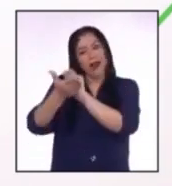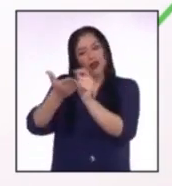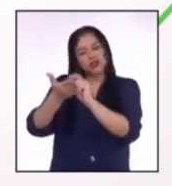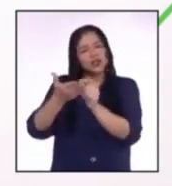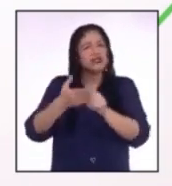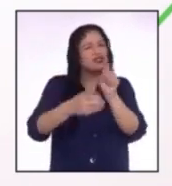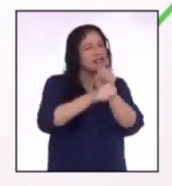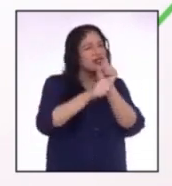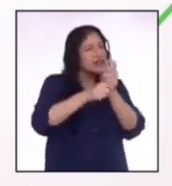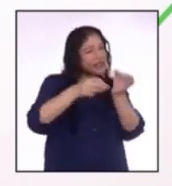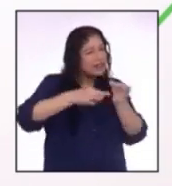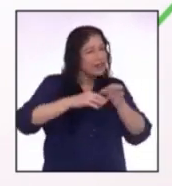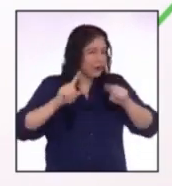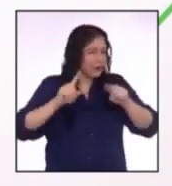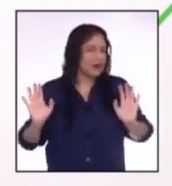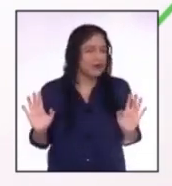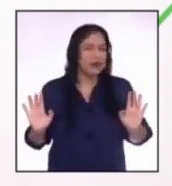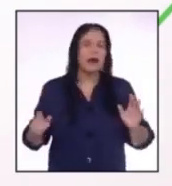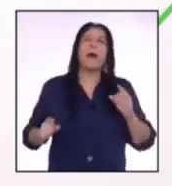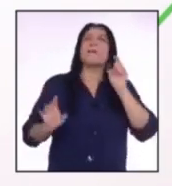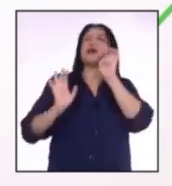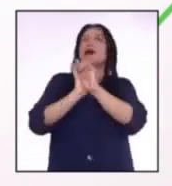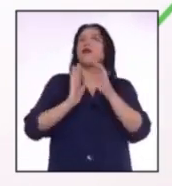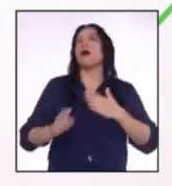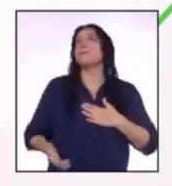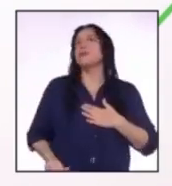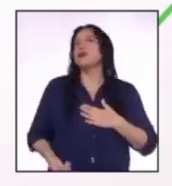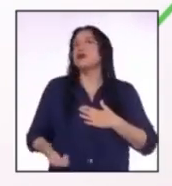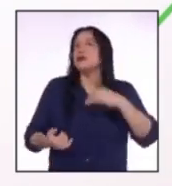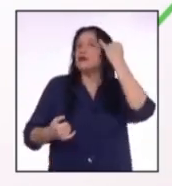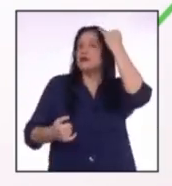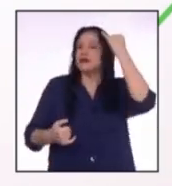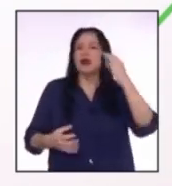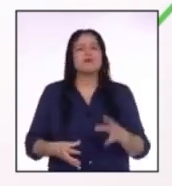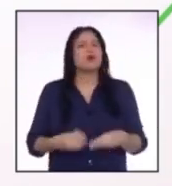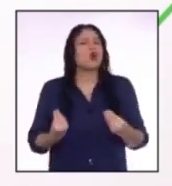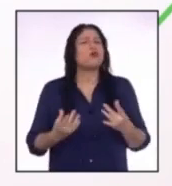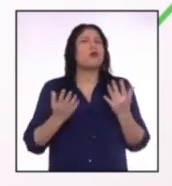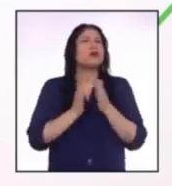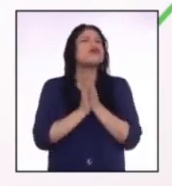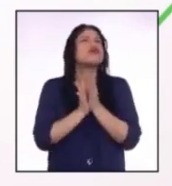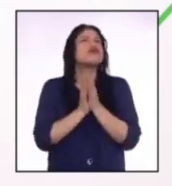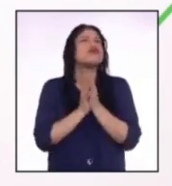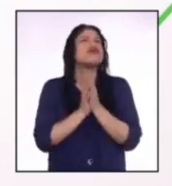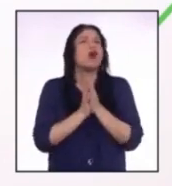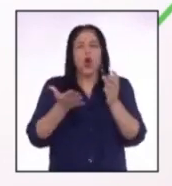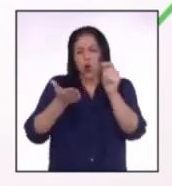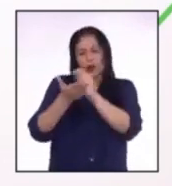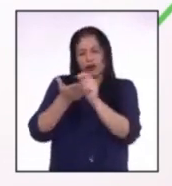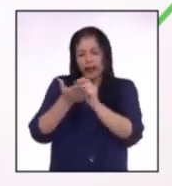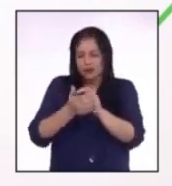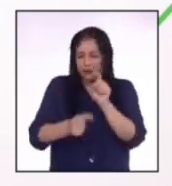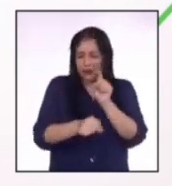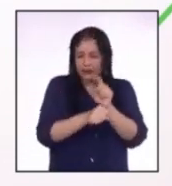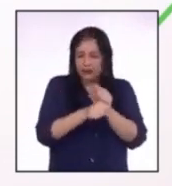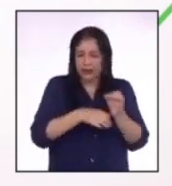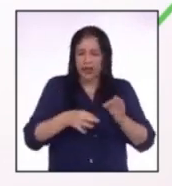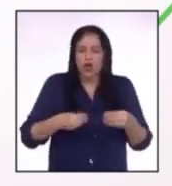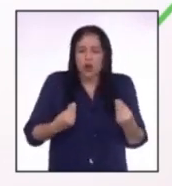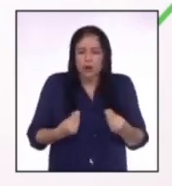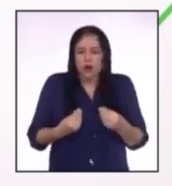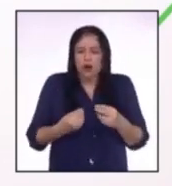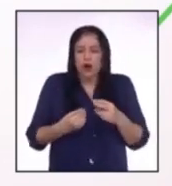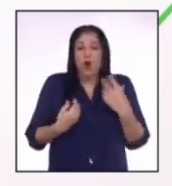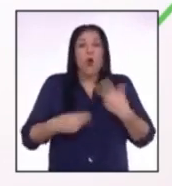instructivos verdad a mí se me ocurre como podría ser un instructivo para valorar la diversidad